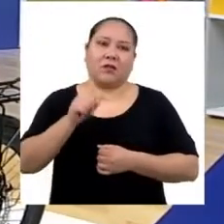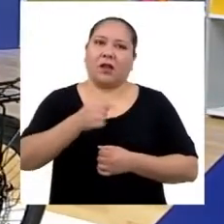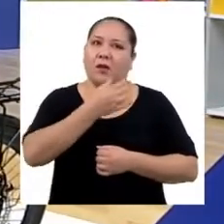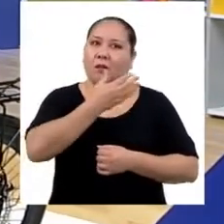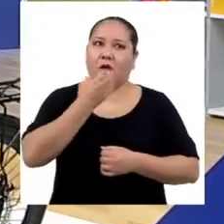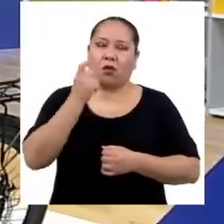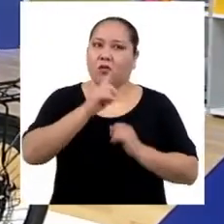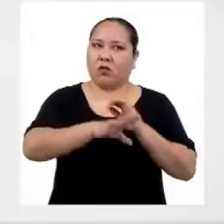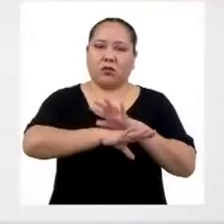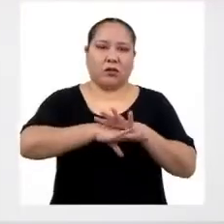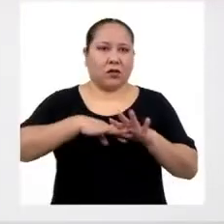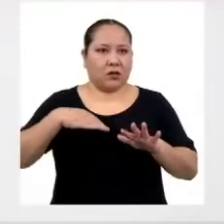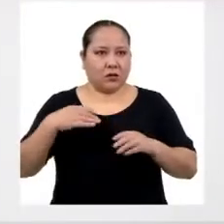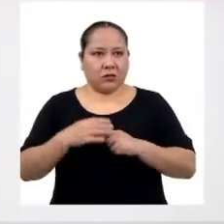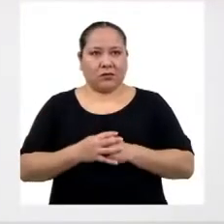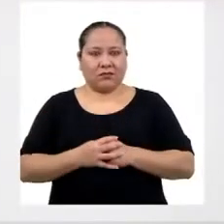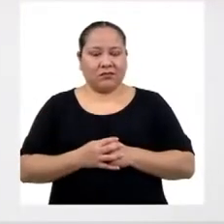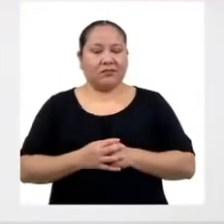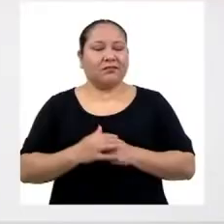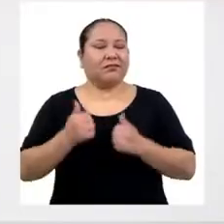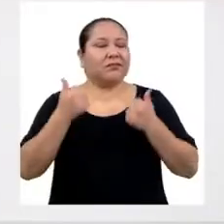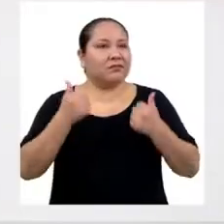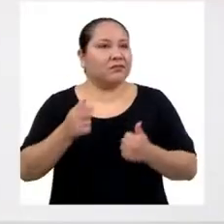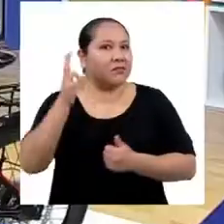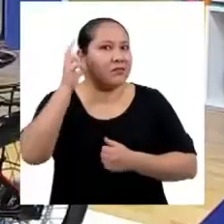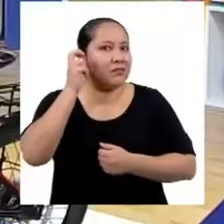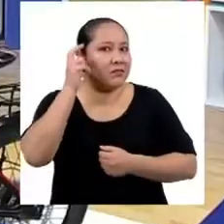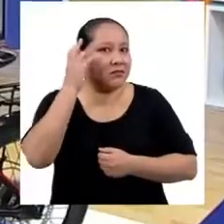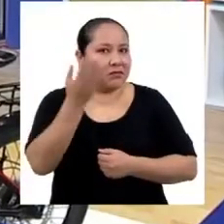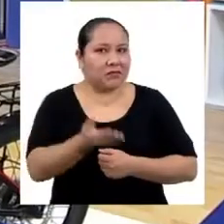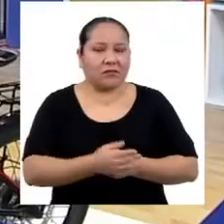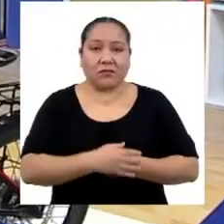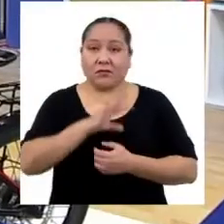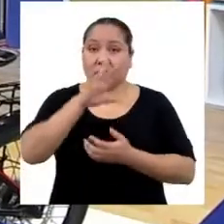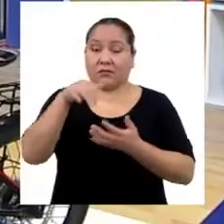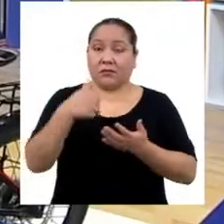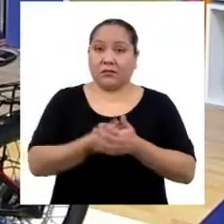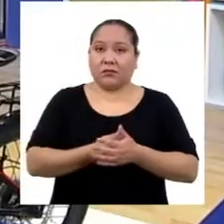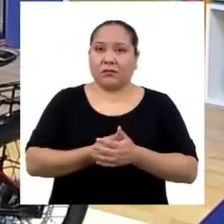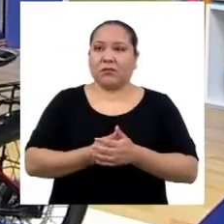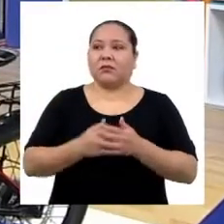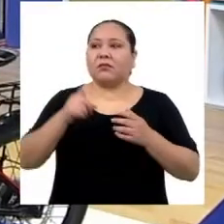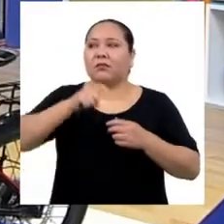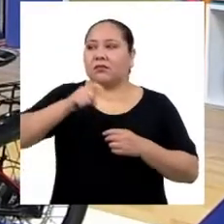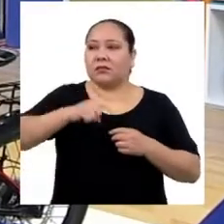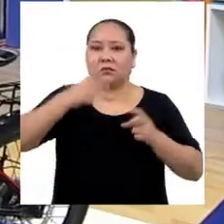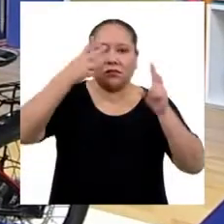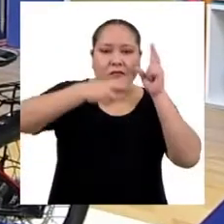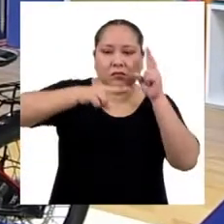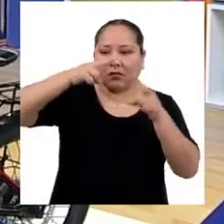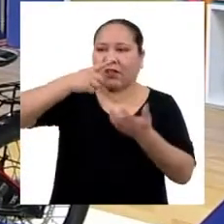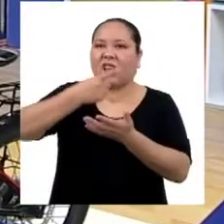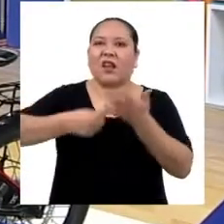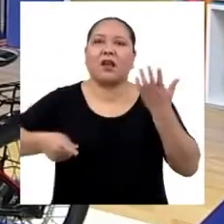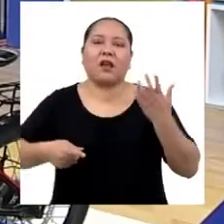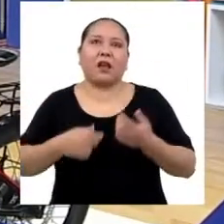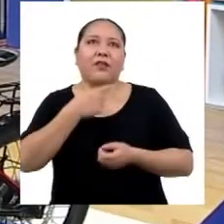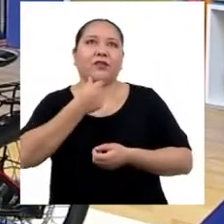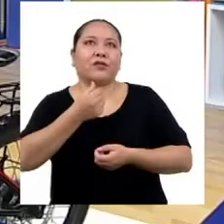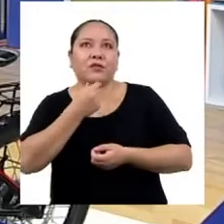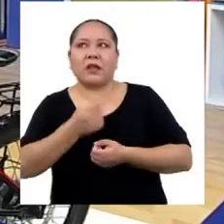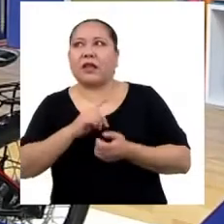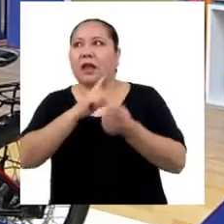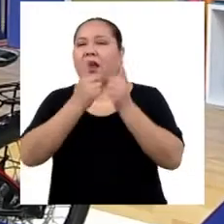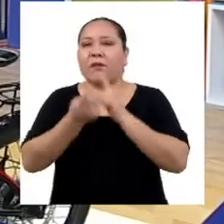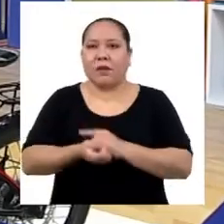no salir aún. Qué bueno escucharte decir eso. Todas y todos deberíamos visualizar qué cosas nos gustaría